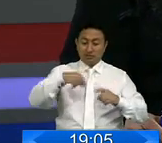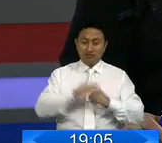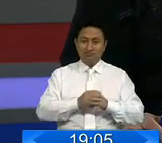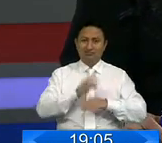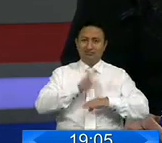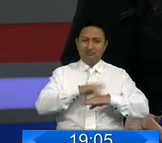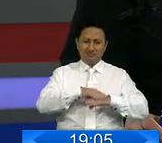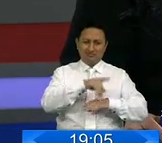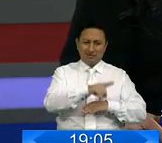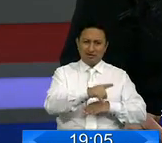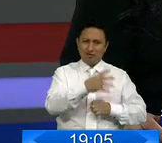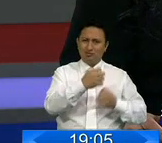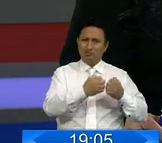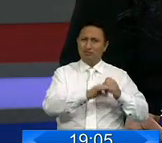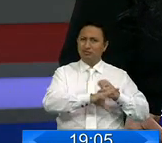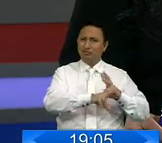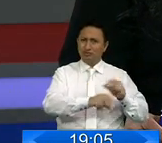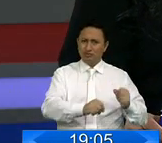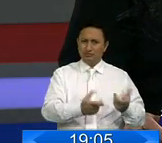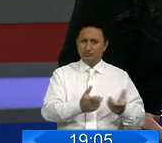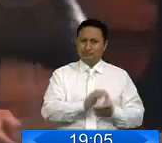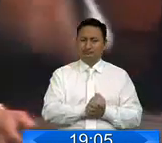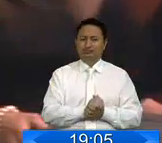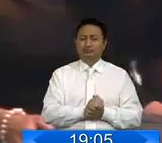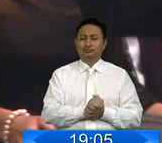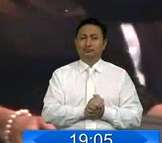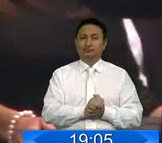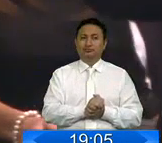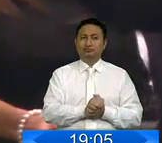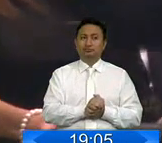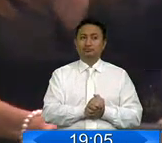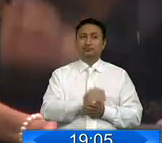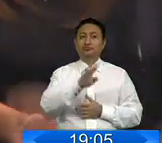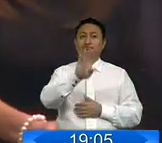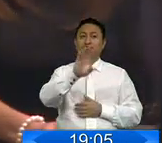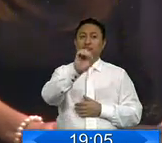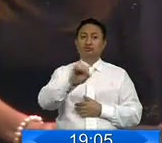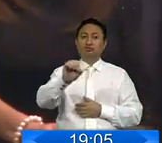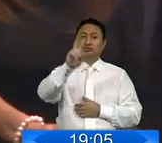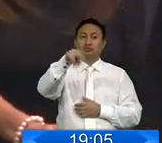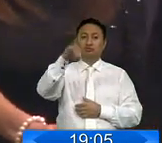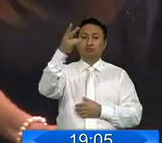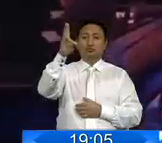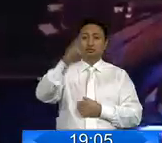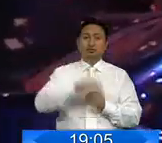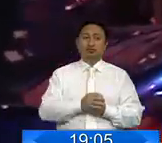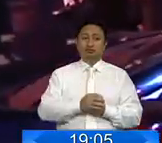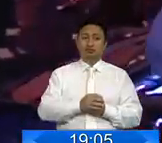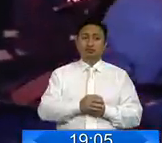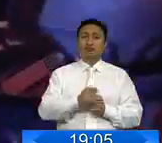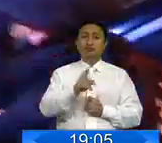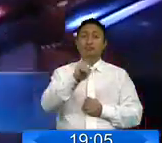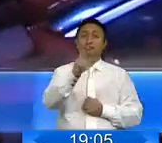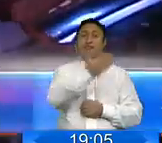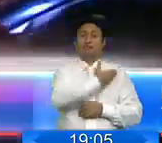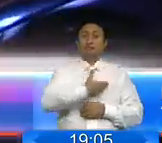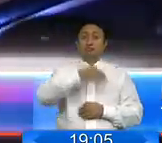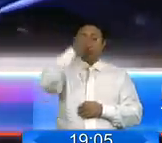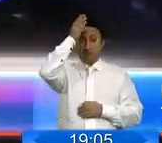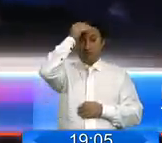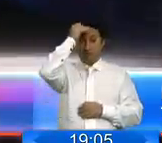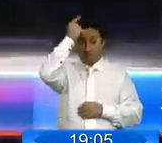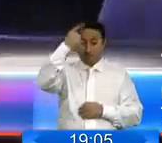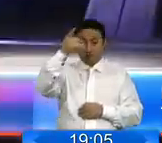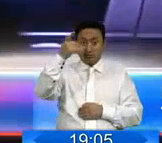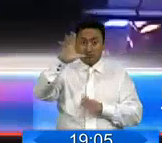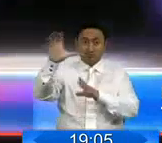verse envueltos en procesos penales. Fue el 4 de octubre del 2017, dos días después, que el vicepresidente Jorge Glass fue